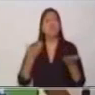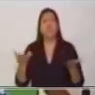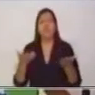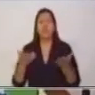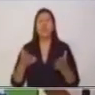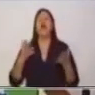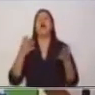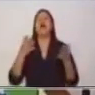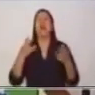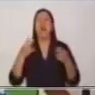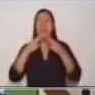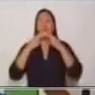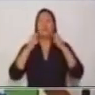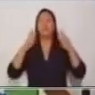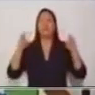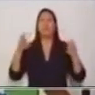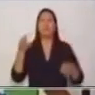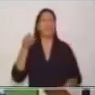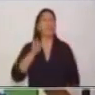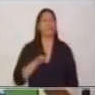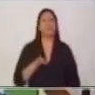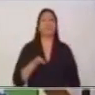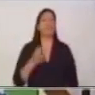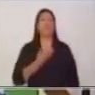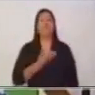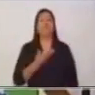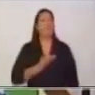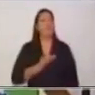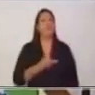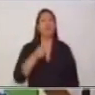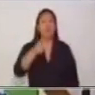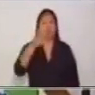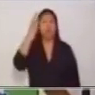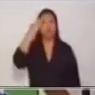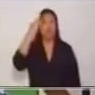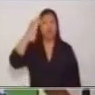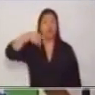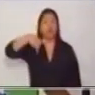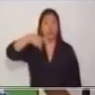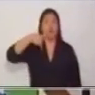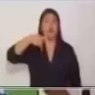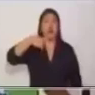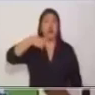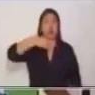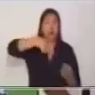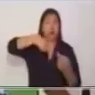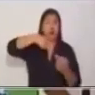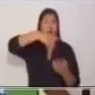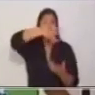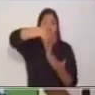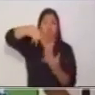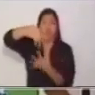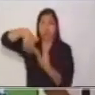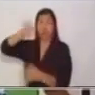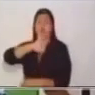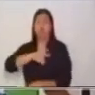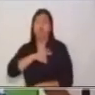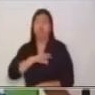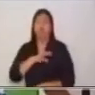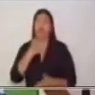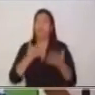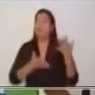falsas. Es decir, tú sabes que ahora en redes sociales o en cualquier medio de comunicación pueden surgir